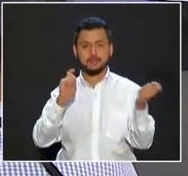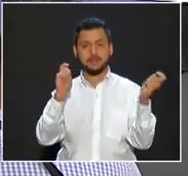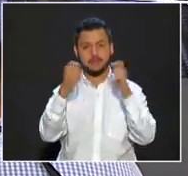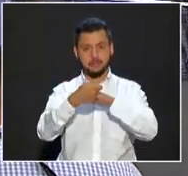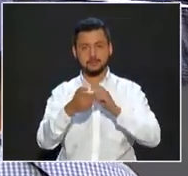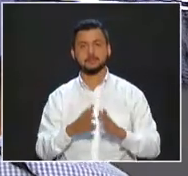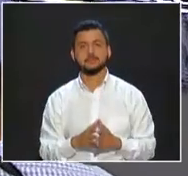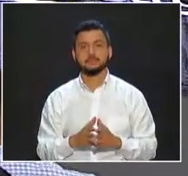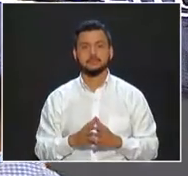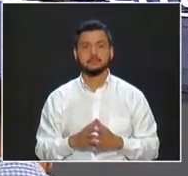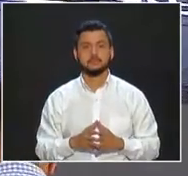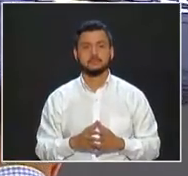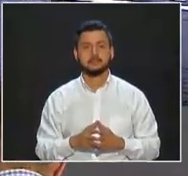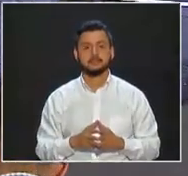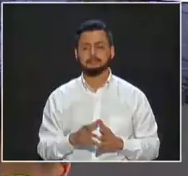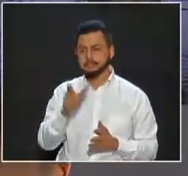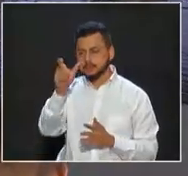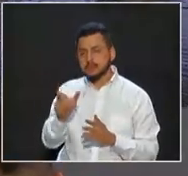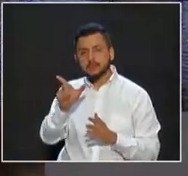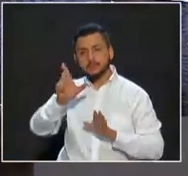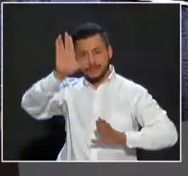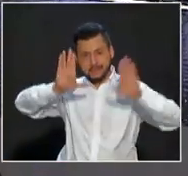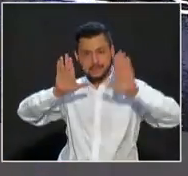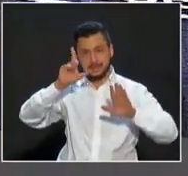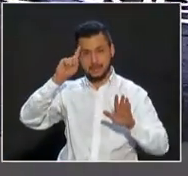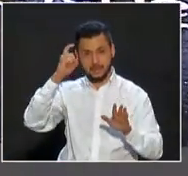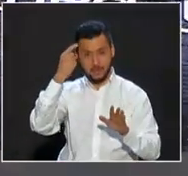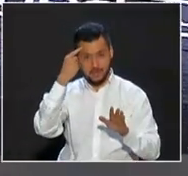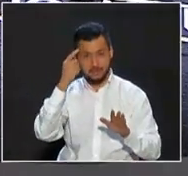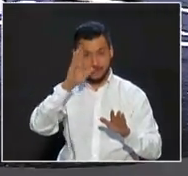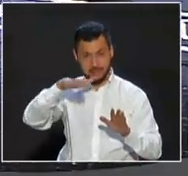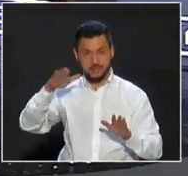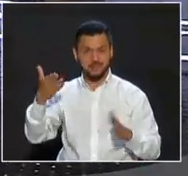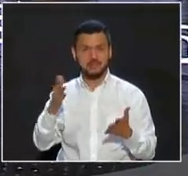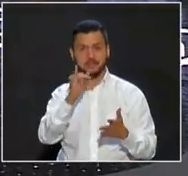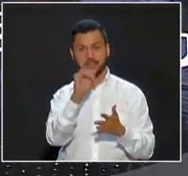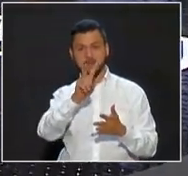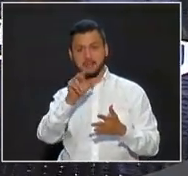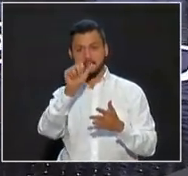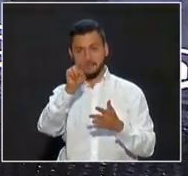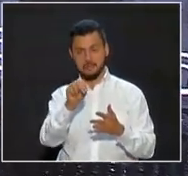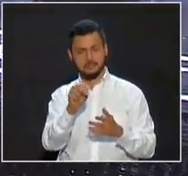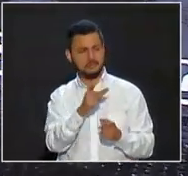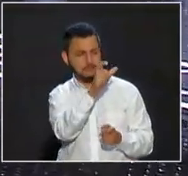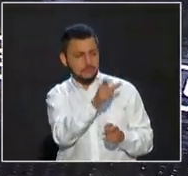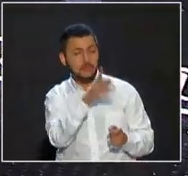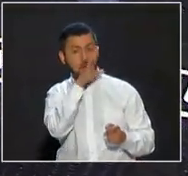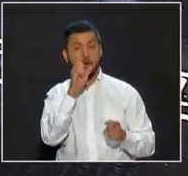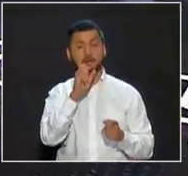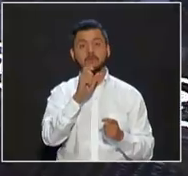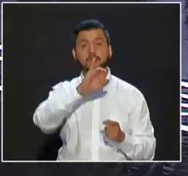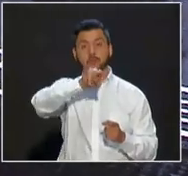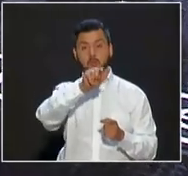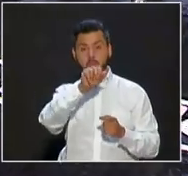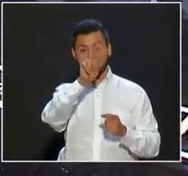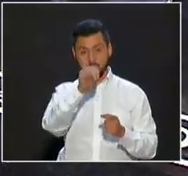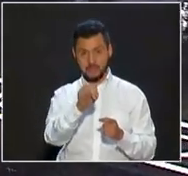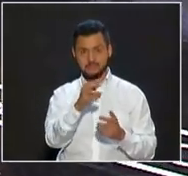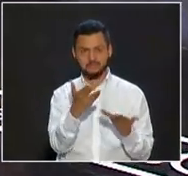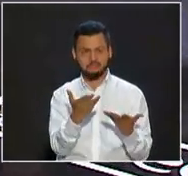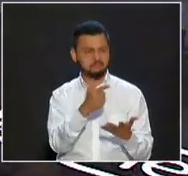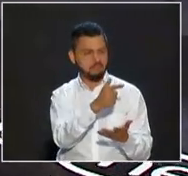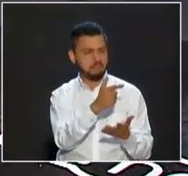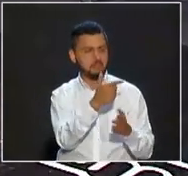pérez yo estoy de acuerdo con lo que propone juan felipe yo creo que es importante